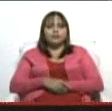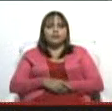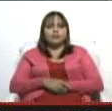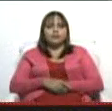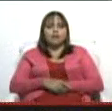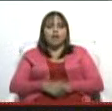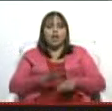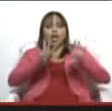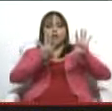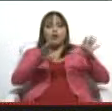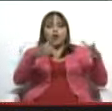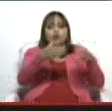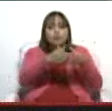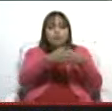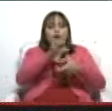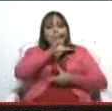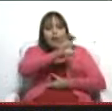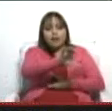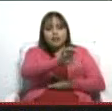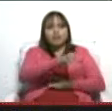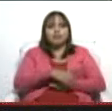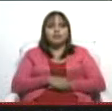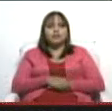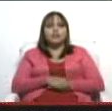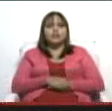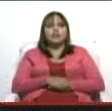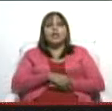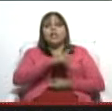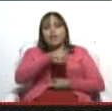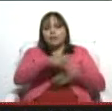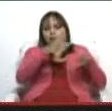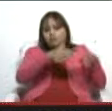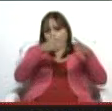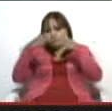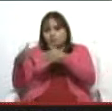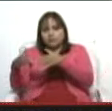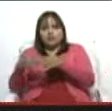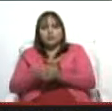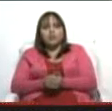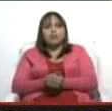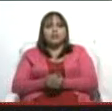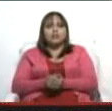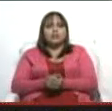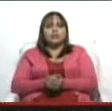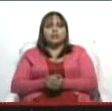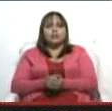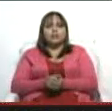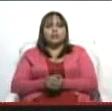del Gran Polo Patriótico se encuentran representados y también estamos en presencia de